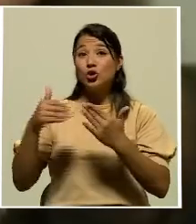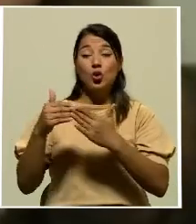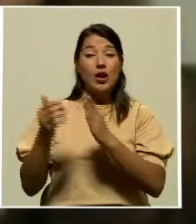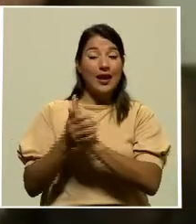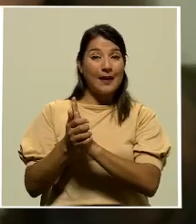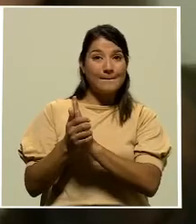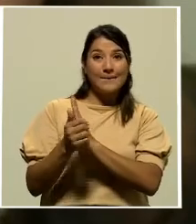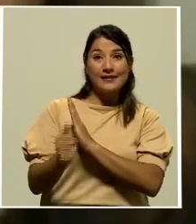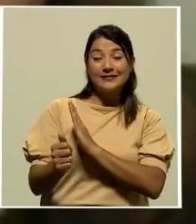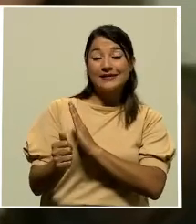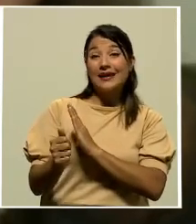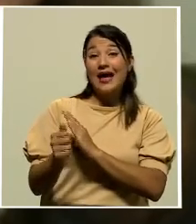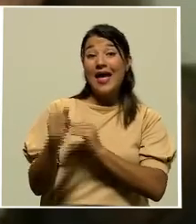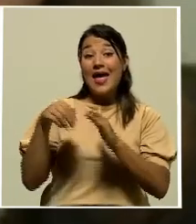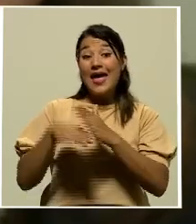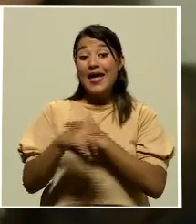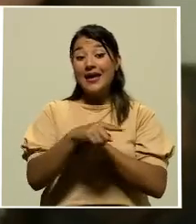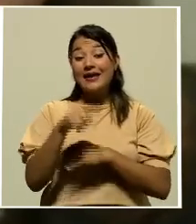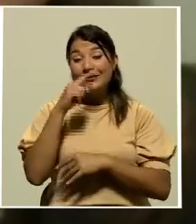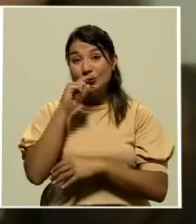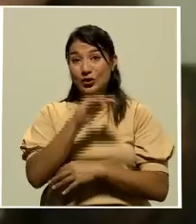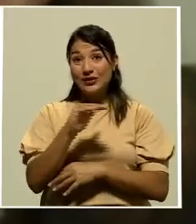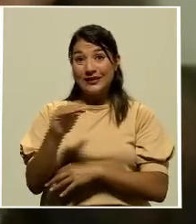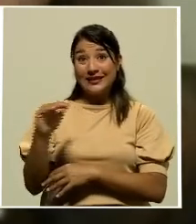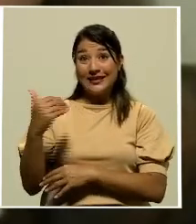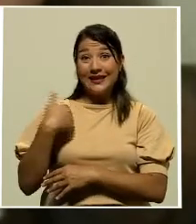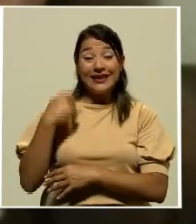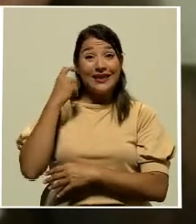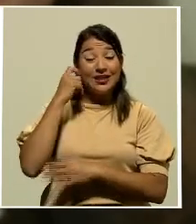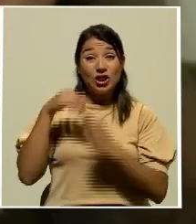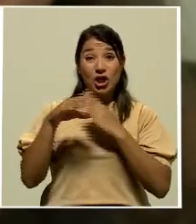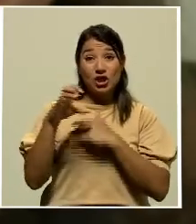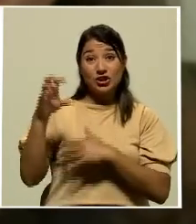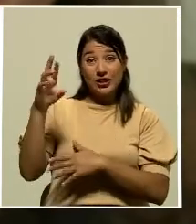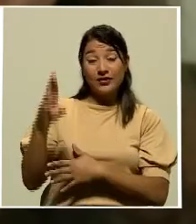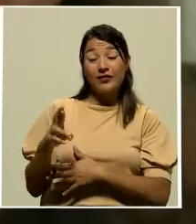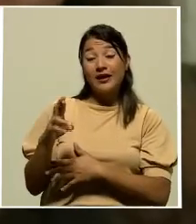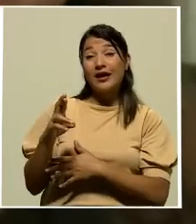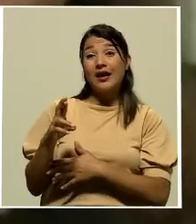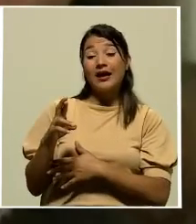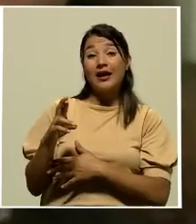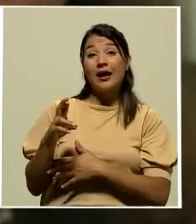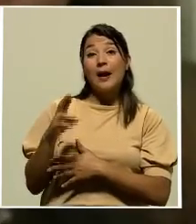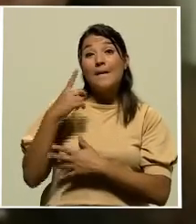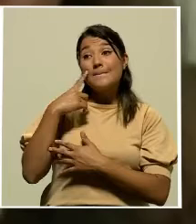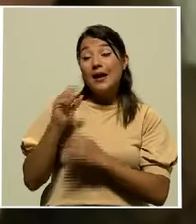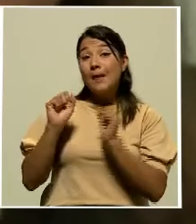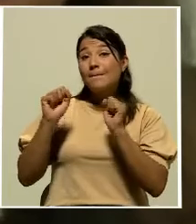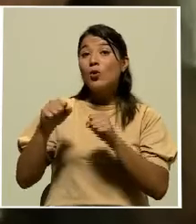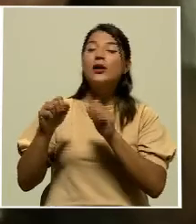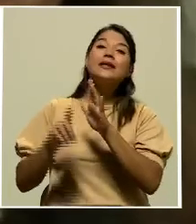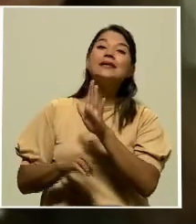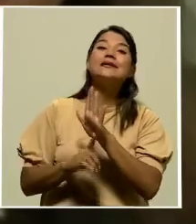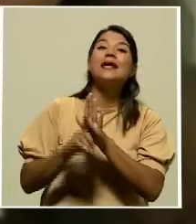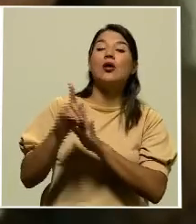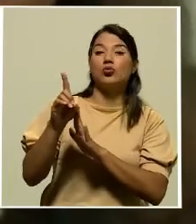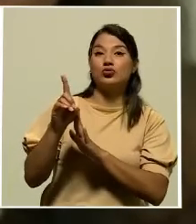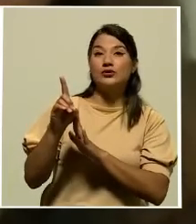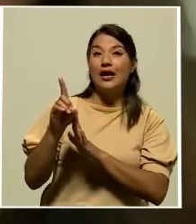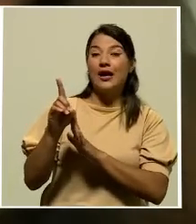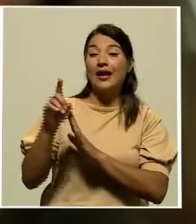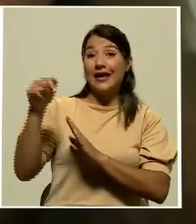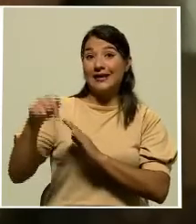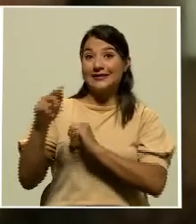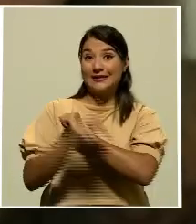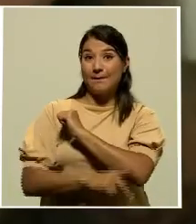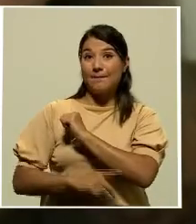potencial que los niños y niñas costarricenses tienen para ayudar a desarrollar este país. Y